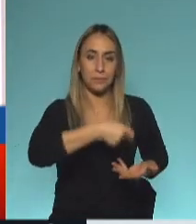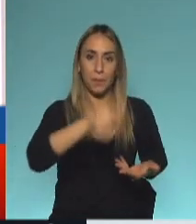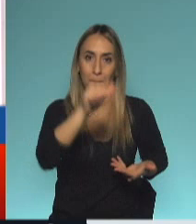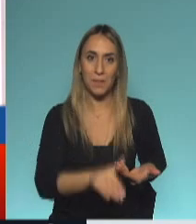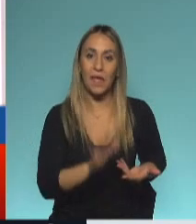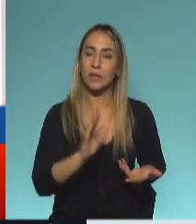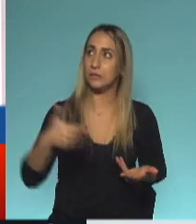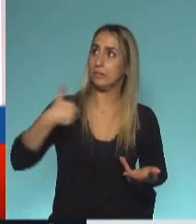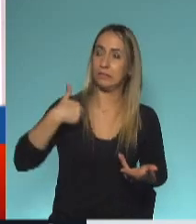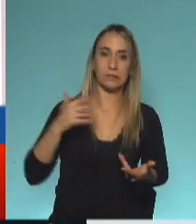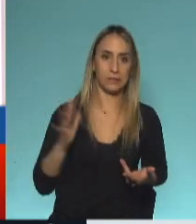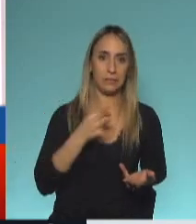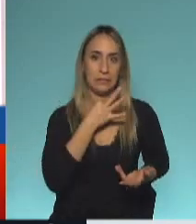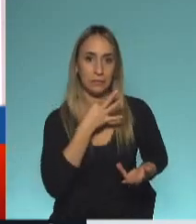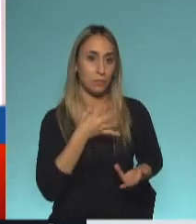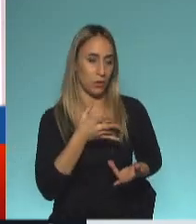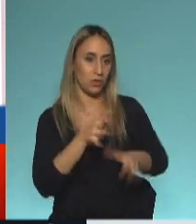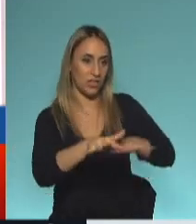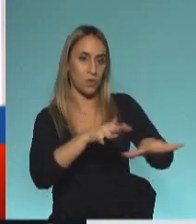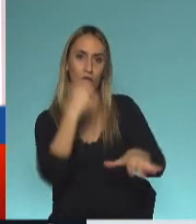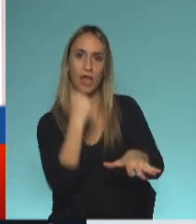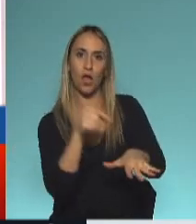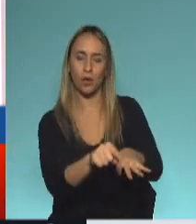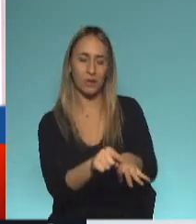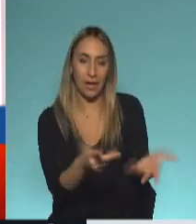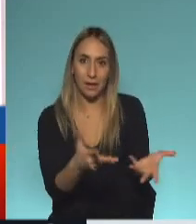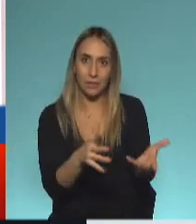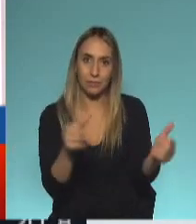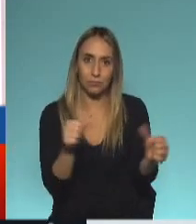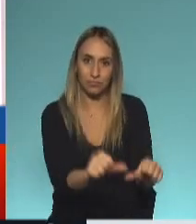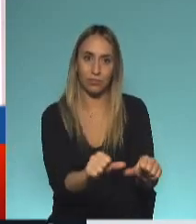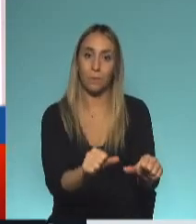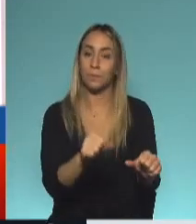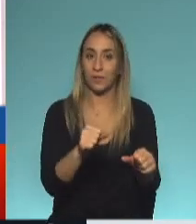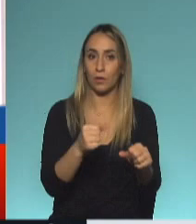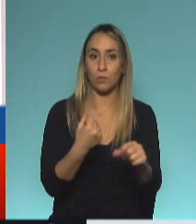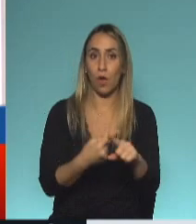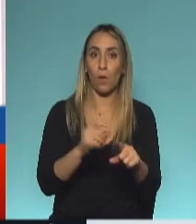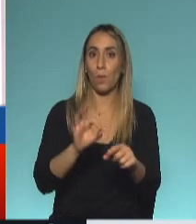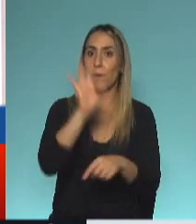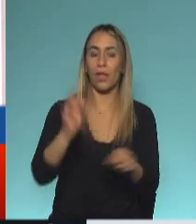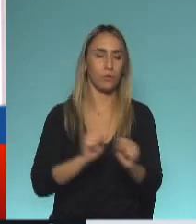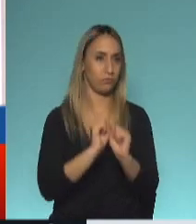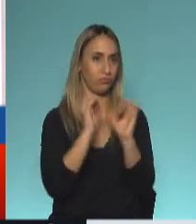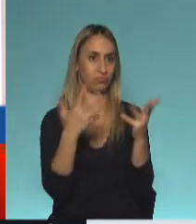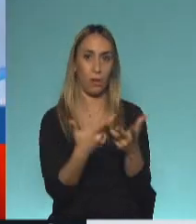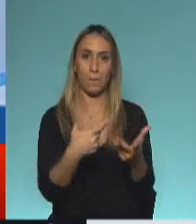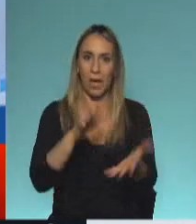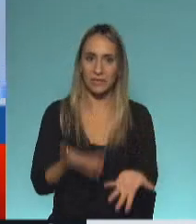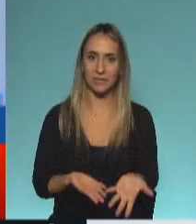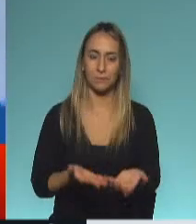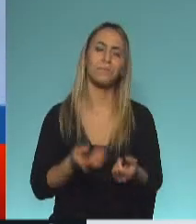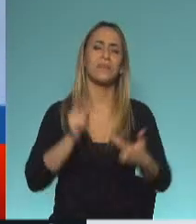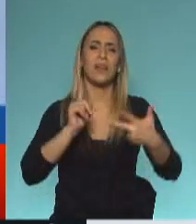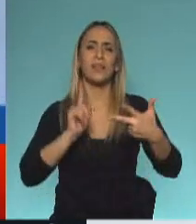restricciones económicas son inevitables por las buenas el incremento de la propagación del virus los controles de las roles de